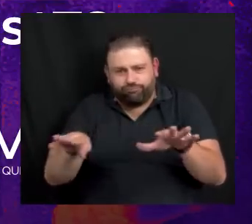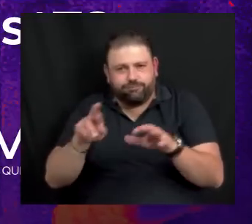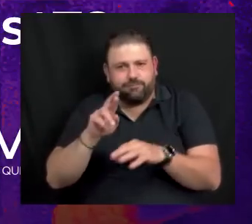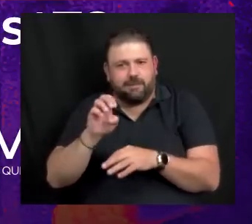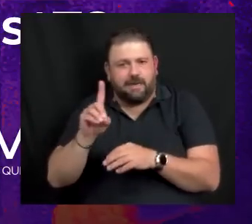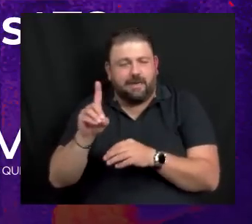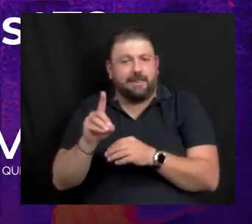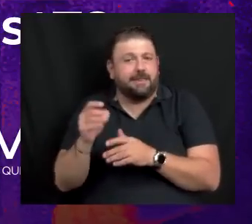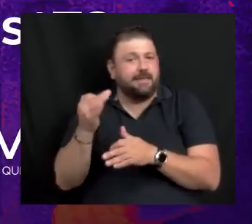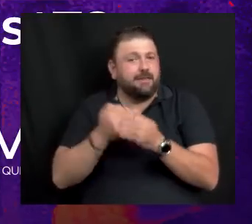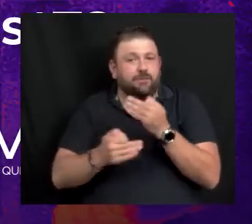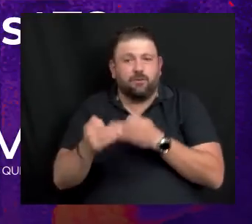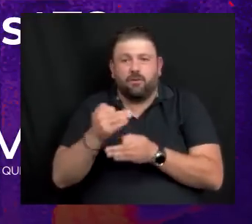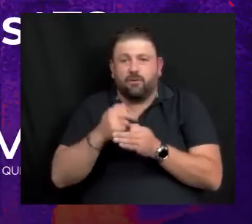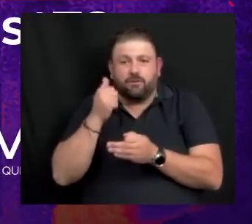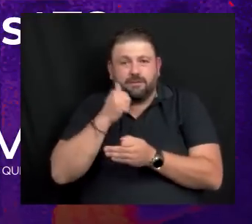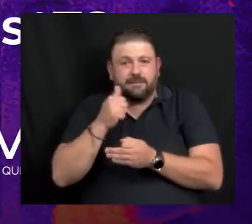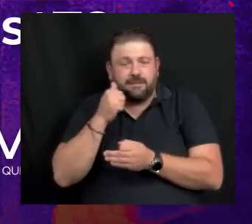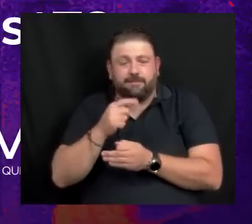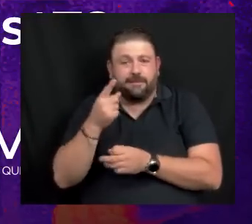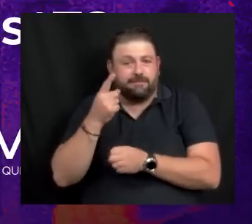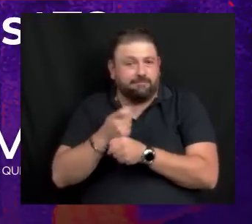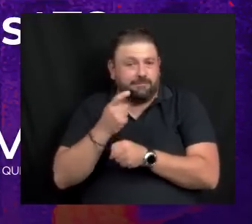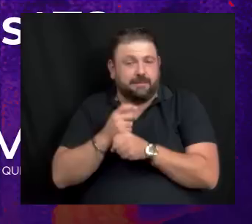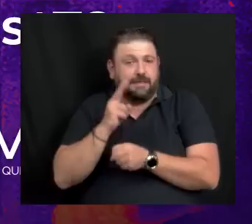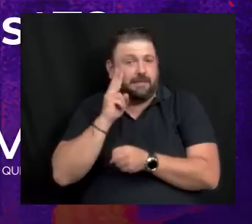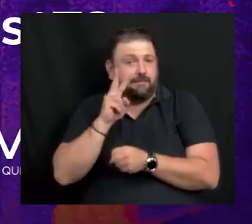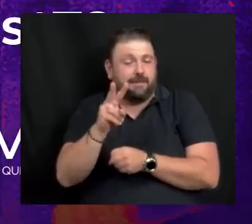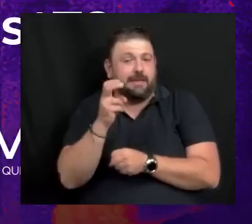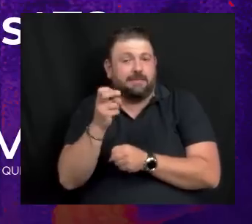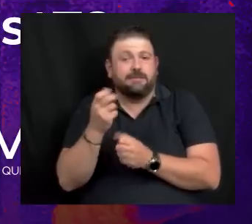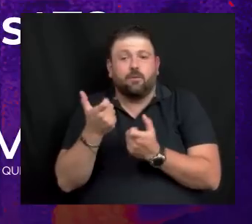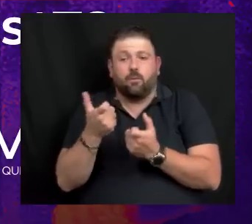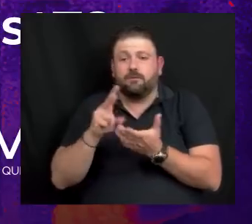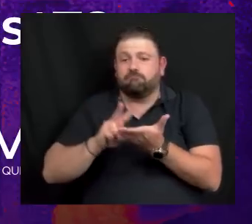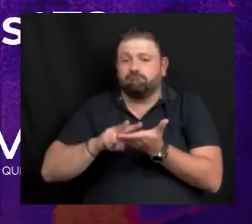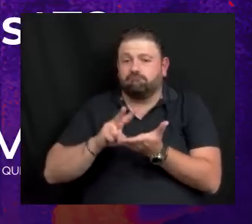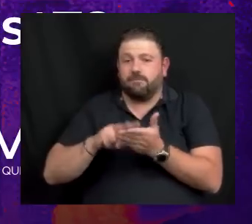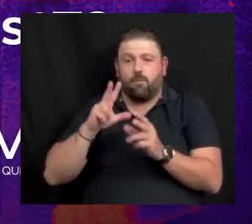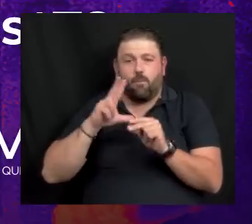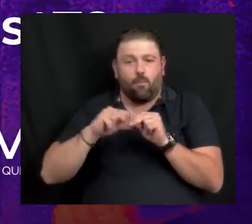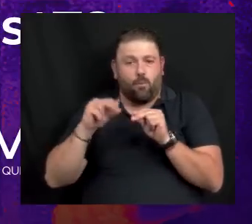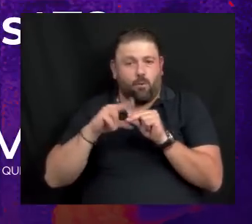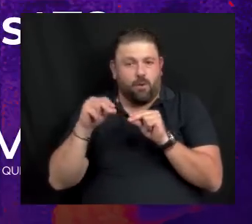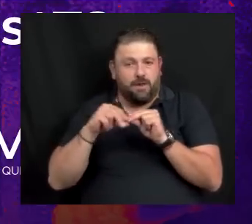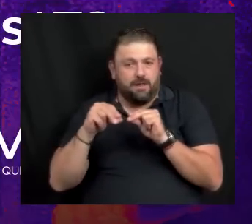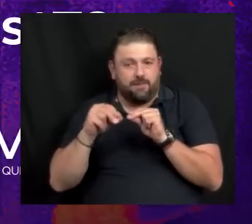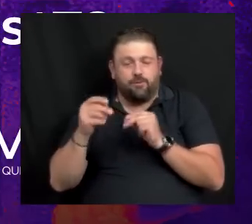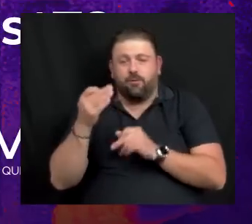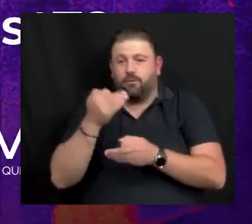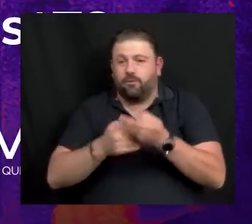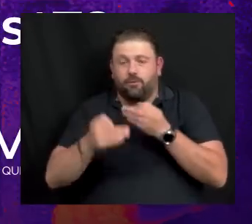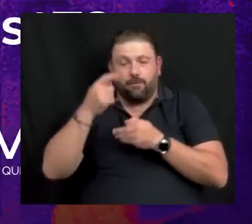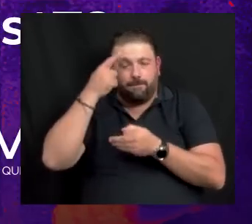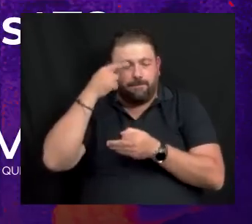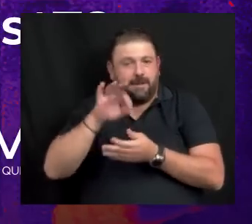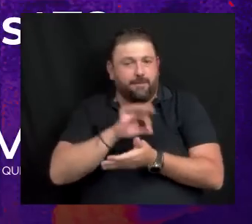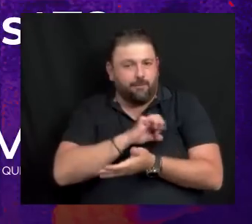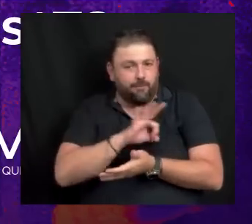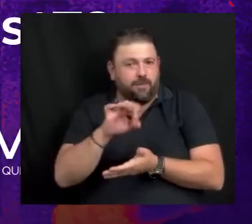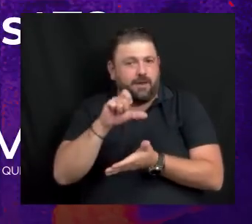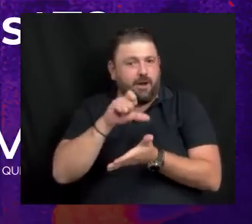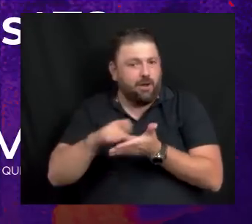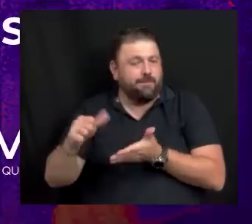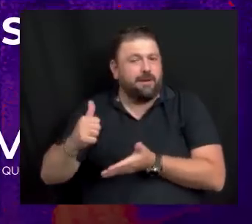estos momentos de primera o de decimoctava vez, o sea, aquí es para todos porque salimos renovados, salimos en